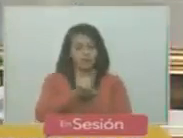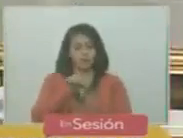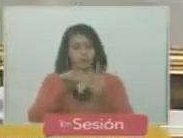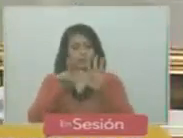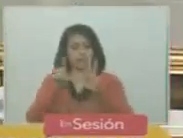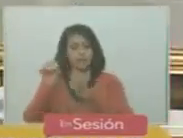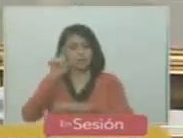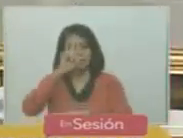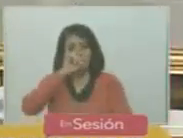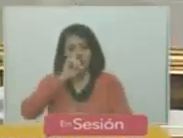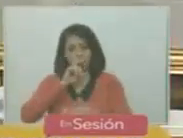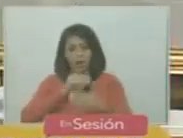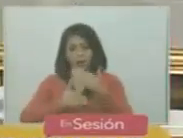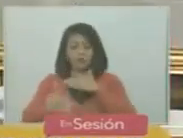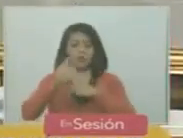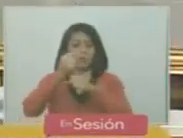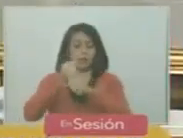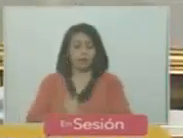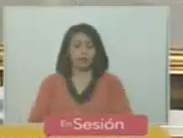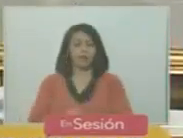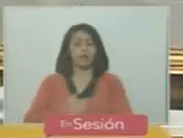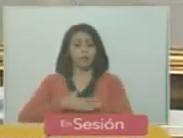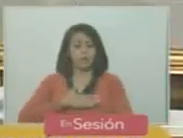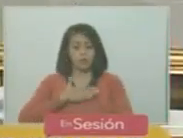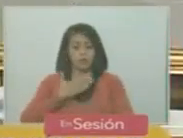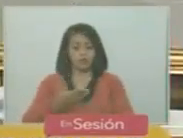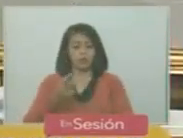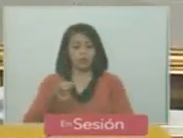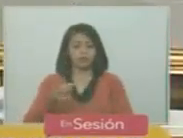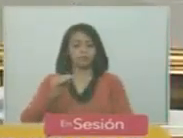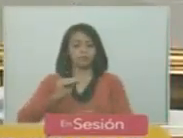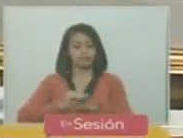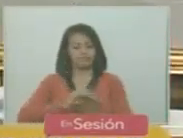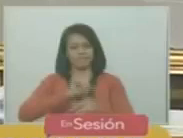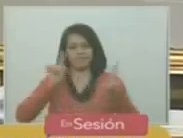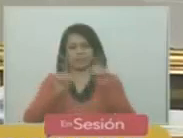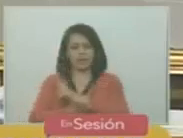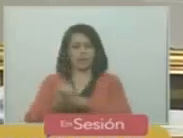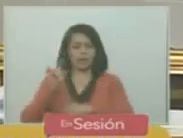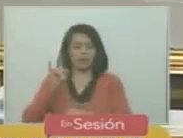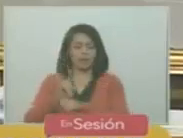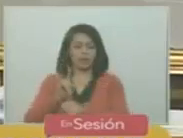160 años para que pudiera ser exorcizada.